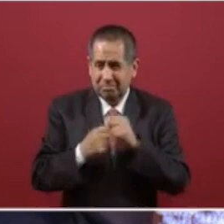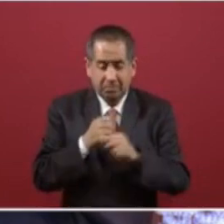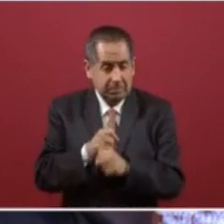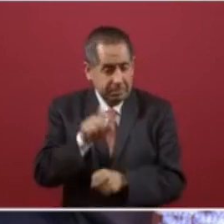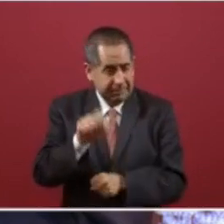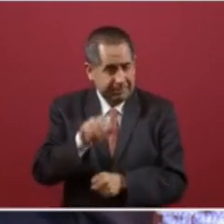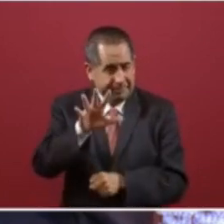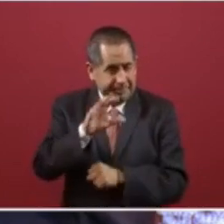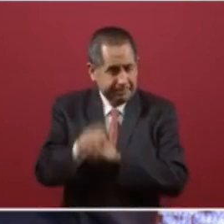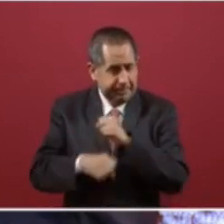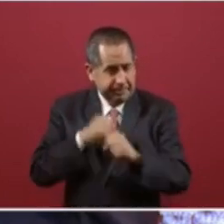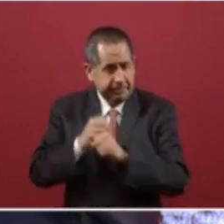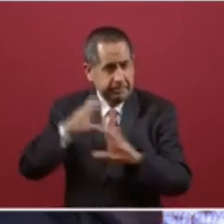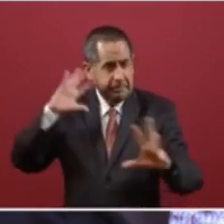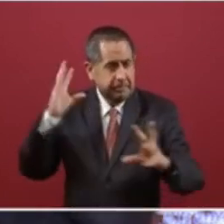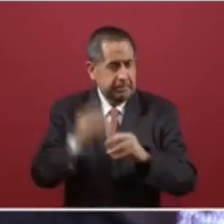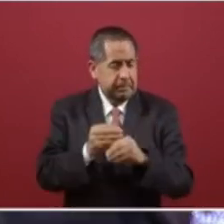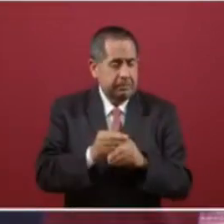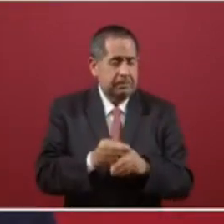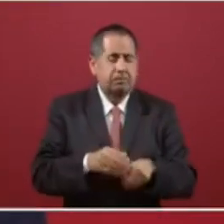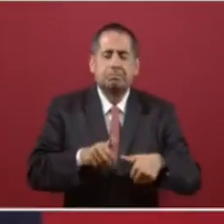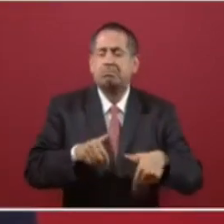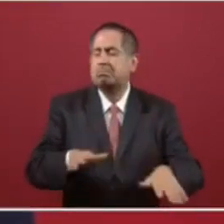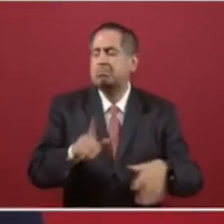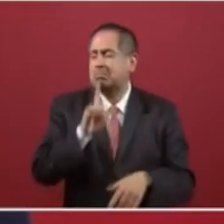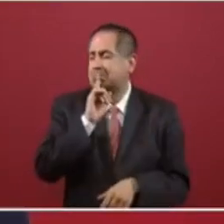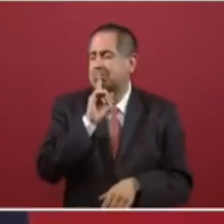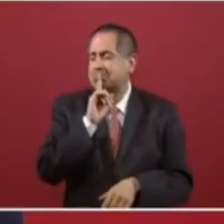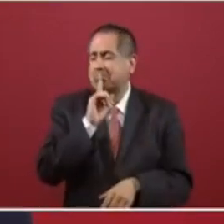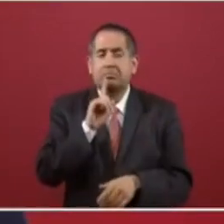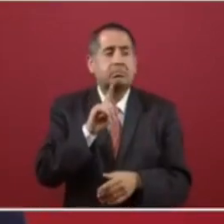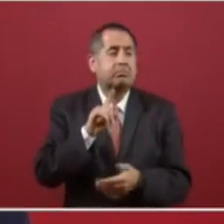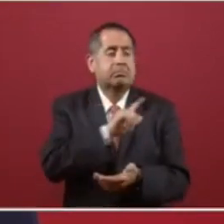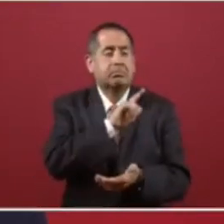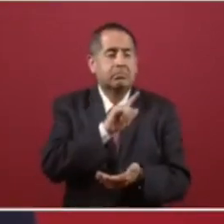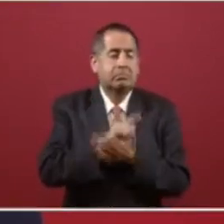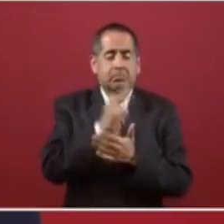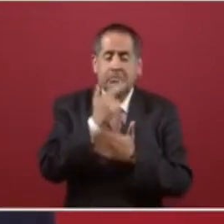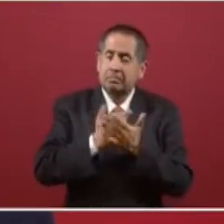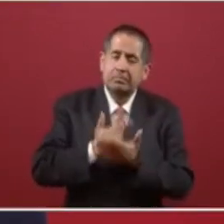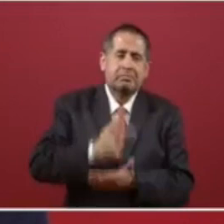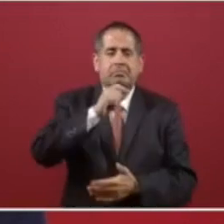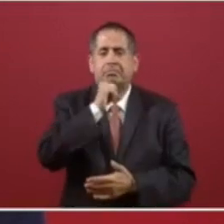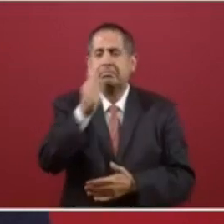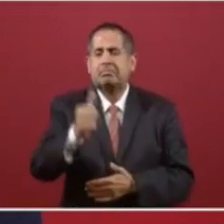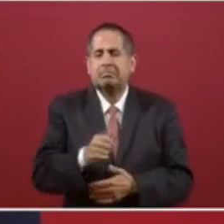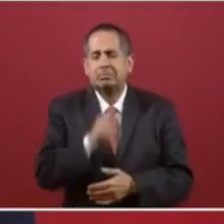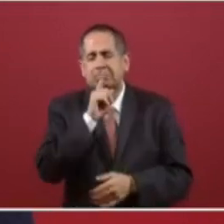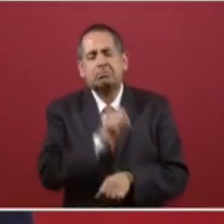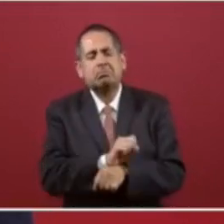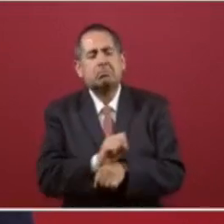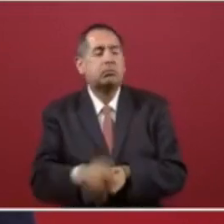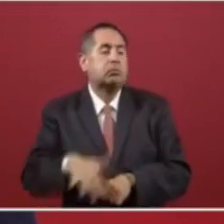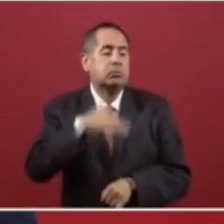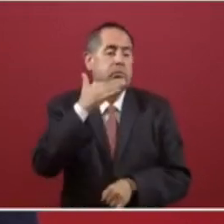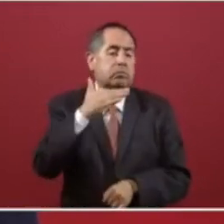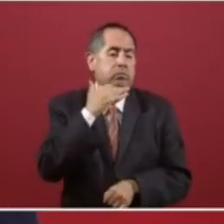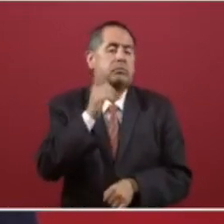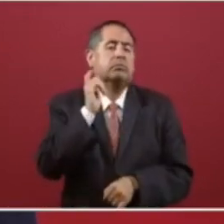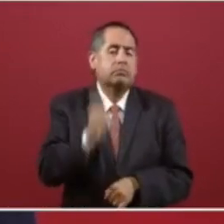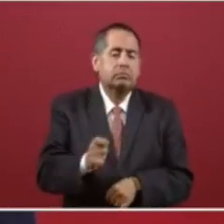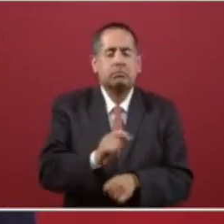¿25 años sin que se considerara delito grave la corrupción?